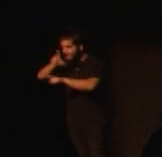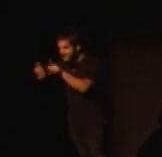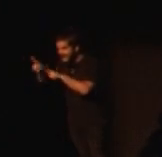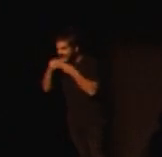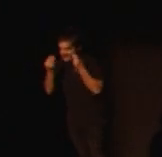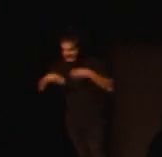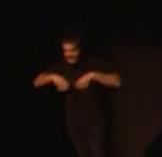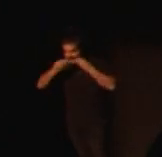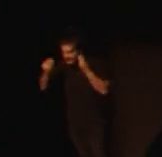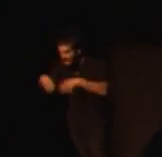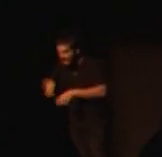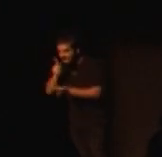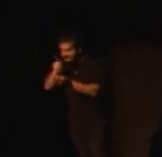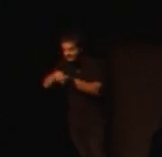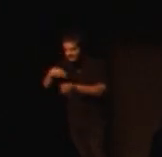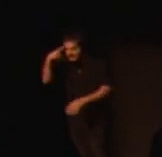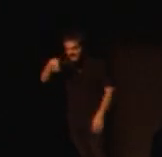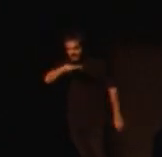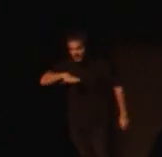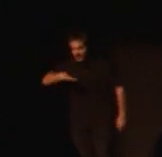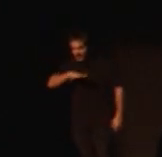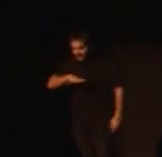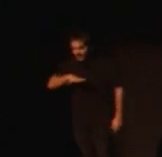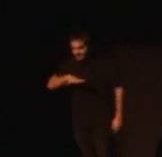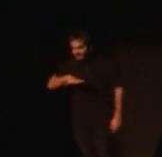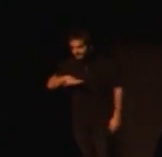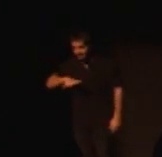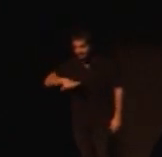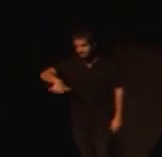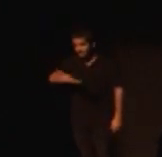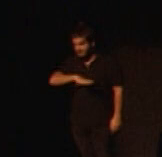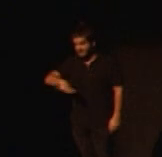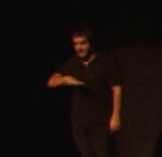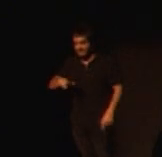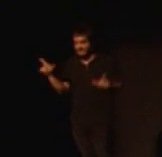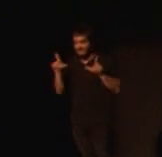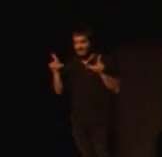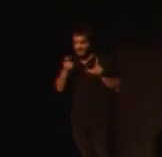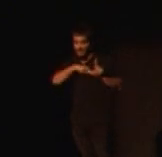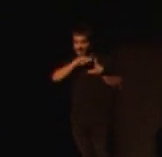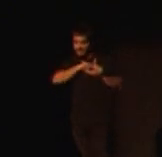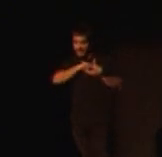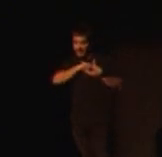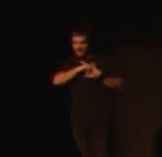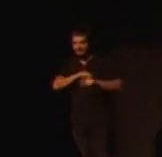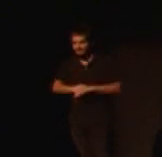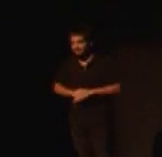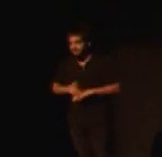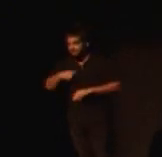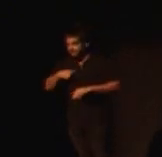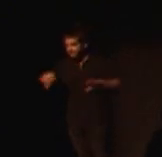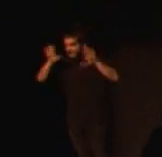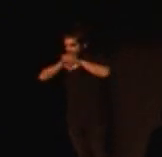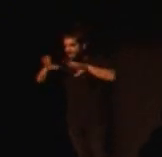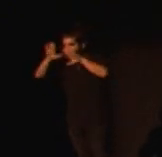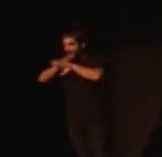historias. ¿Sabéis dónde estoy? Sí. En el plató de televisión española, donde todas las noches recibís los